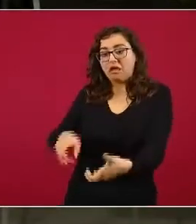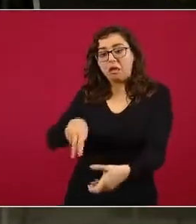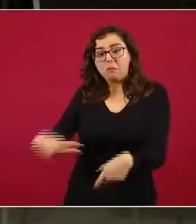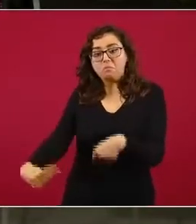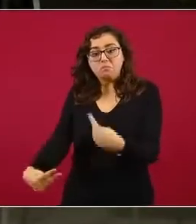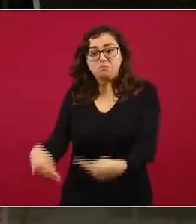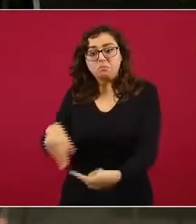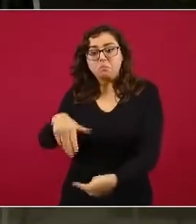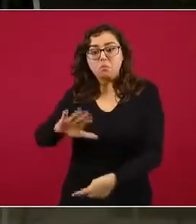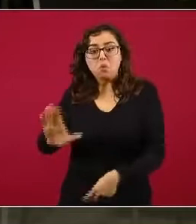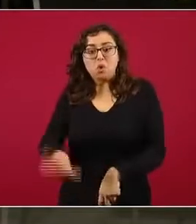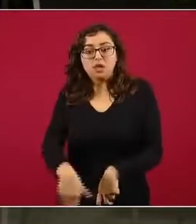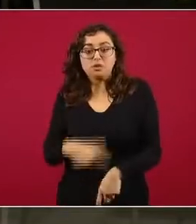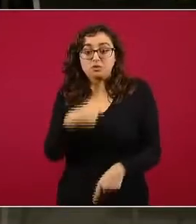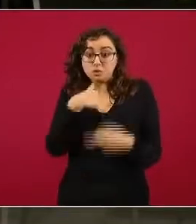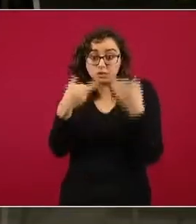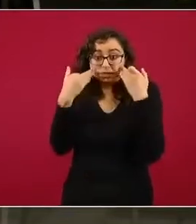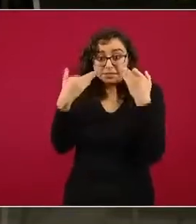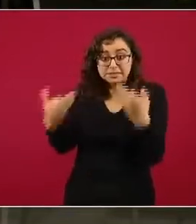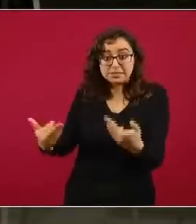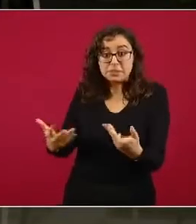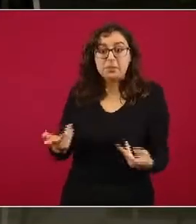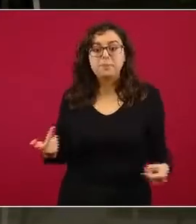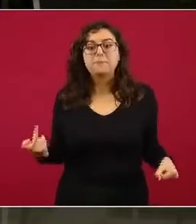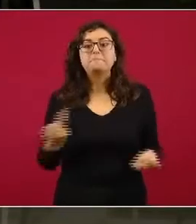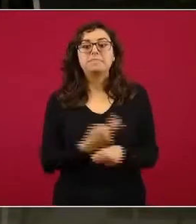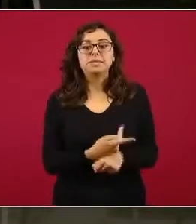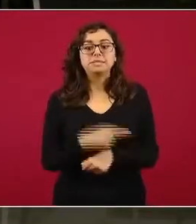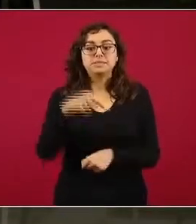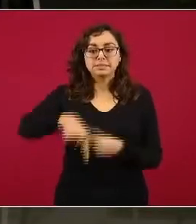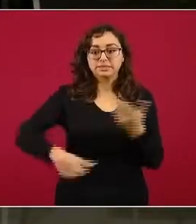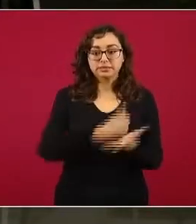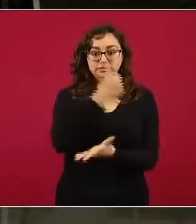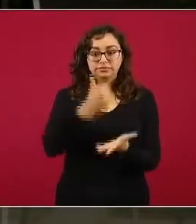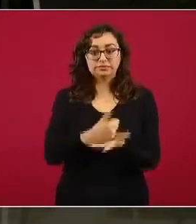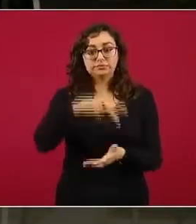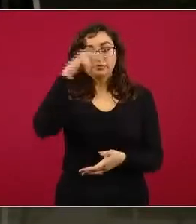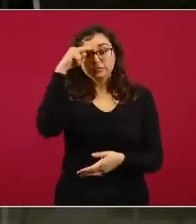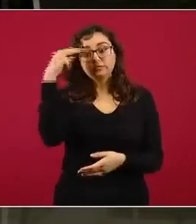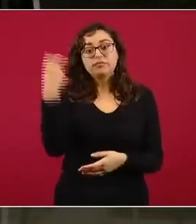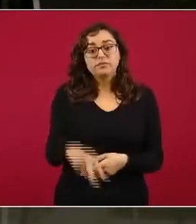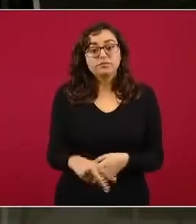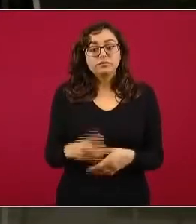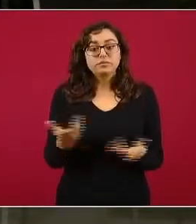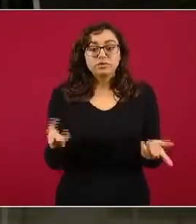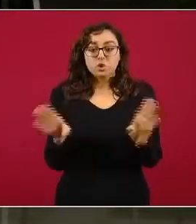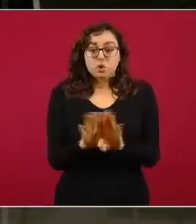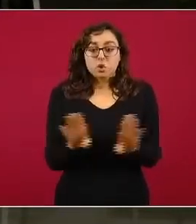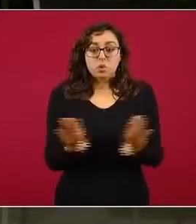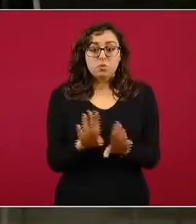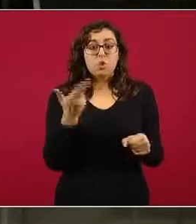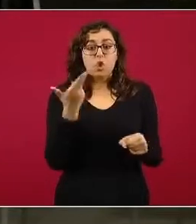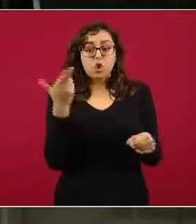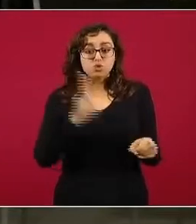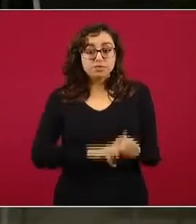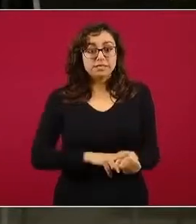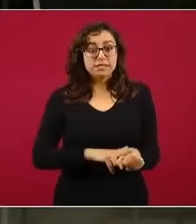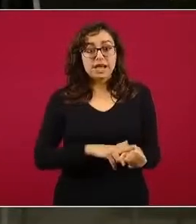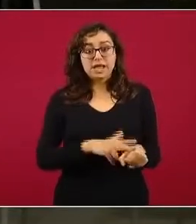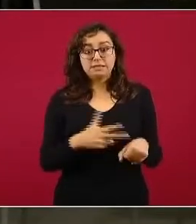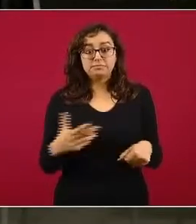una persona y hemos visto otros casos. ¿Qué está pasando en la Ciudad de México? Específicamente, ¿cuál es la ocupación real